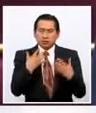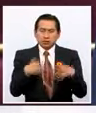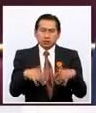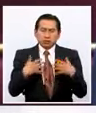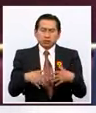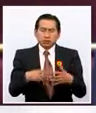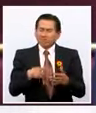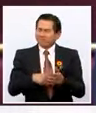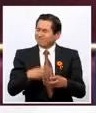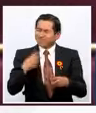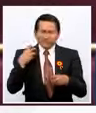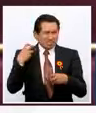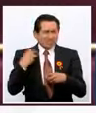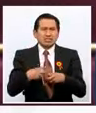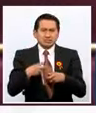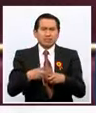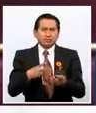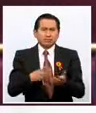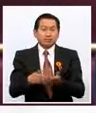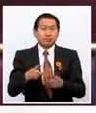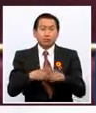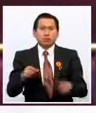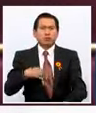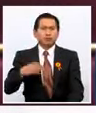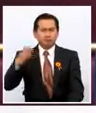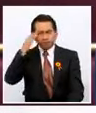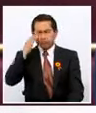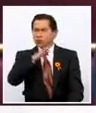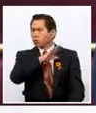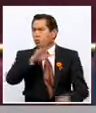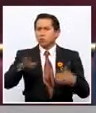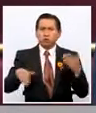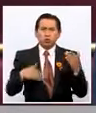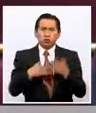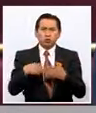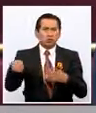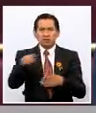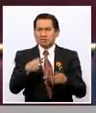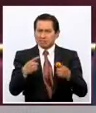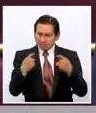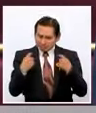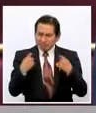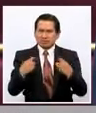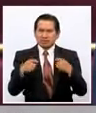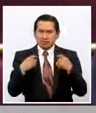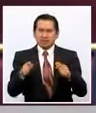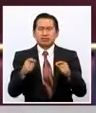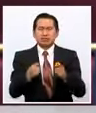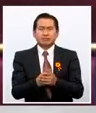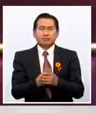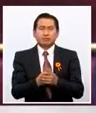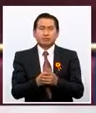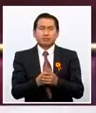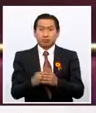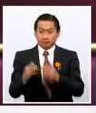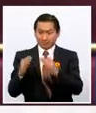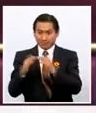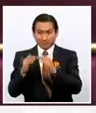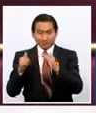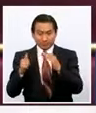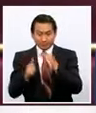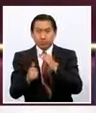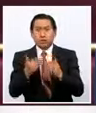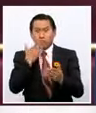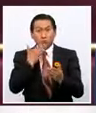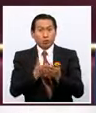muy difícil pero sé que todos lo estamos intentando hemos hecho una cuarentena buena